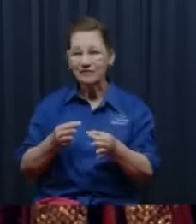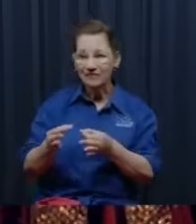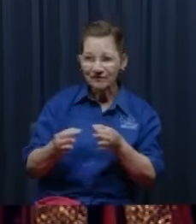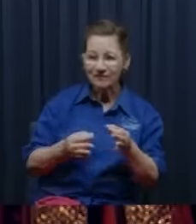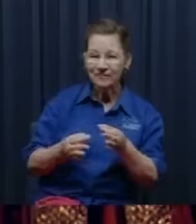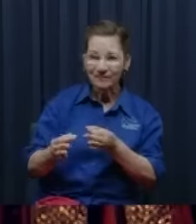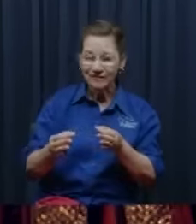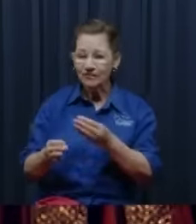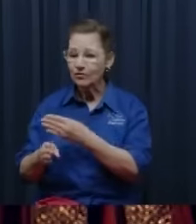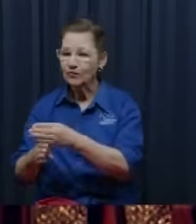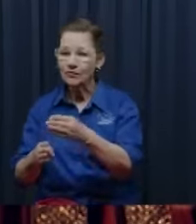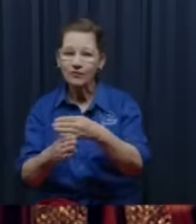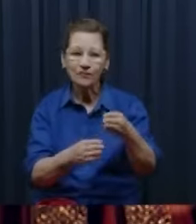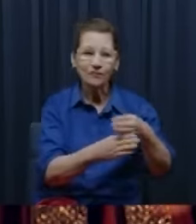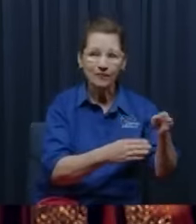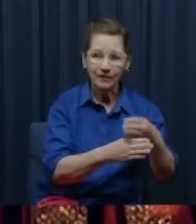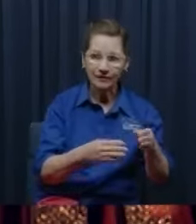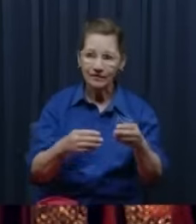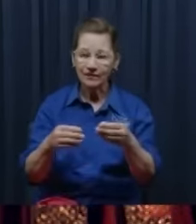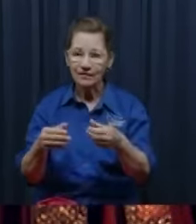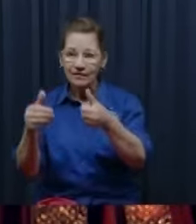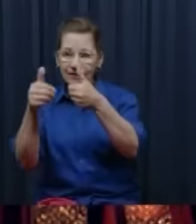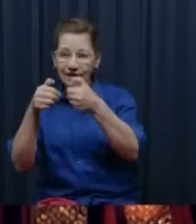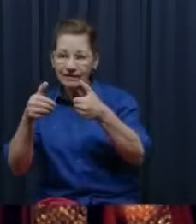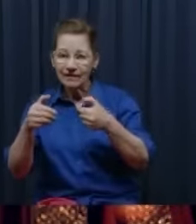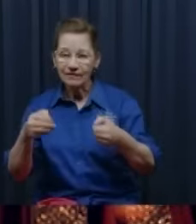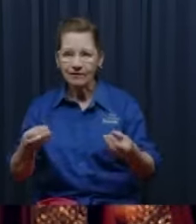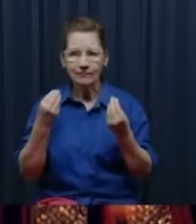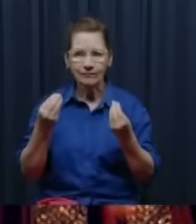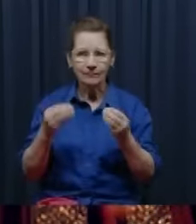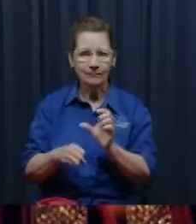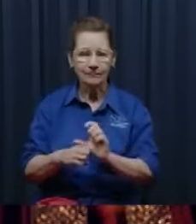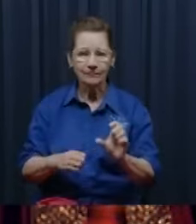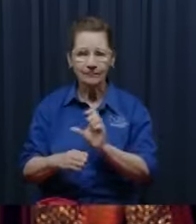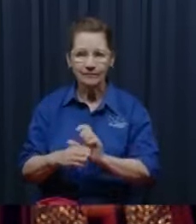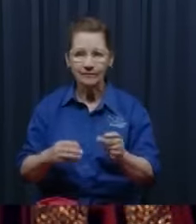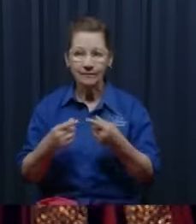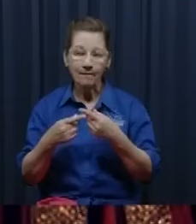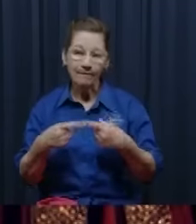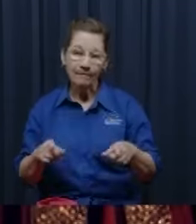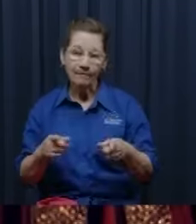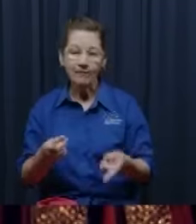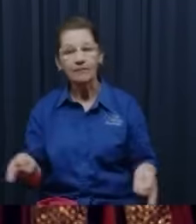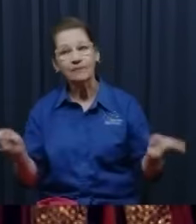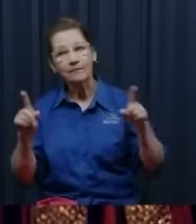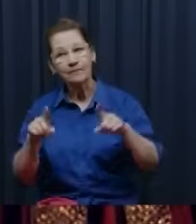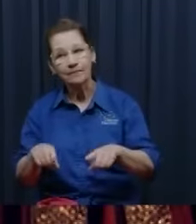escudriñar muchas cosas eh pero pasan 75